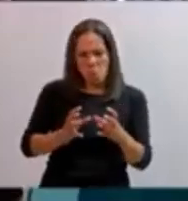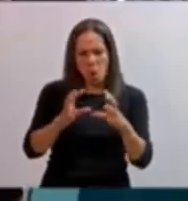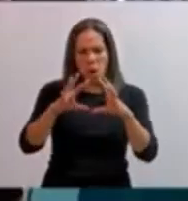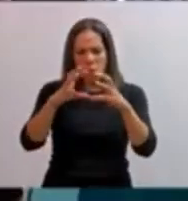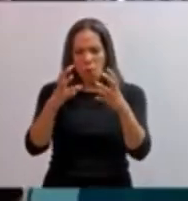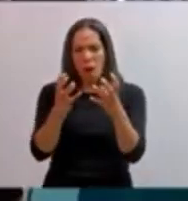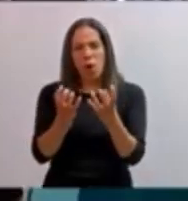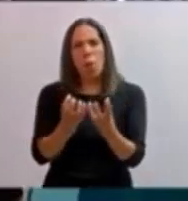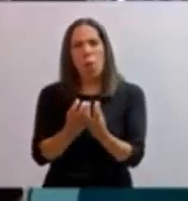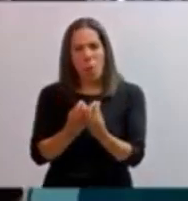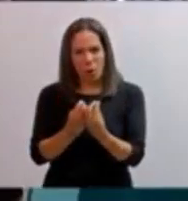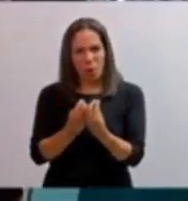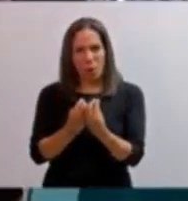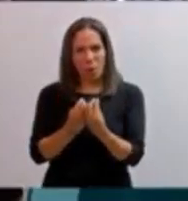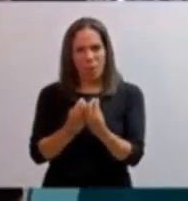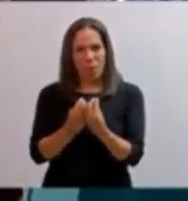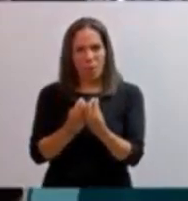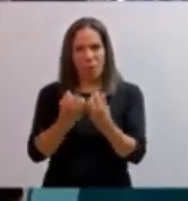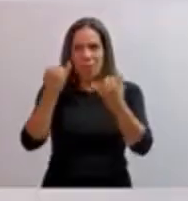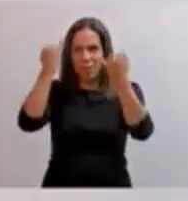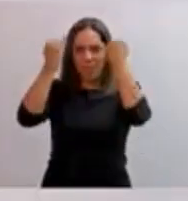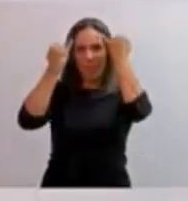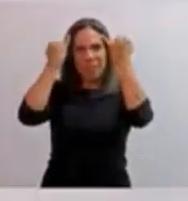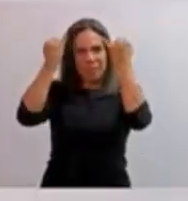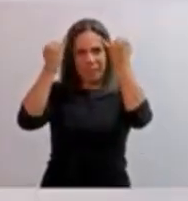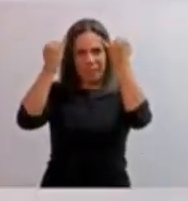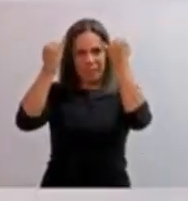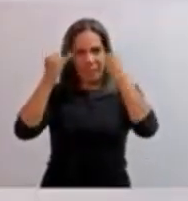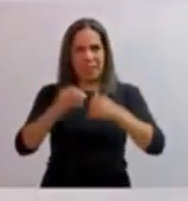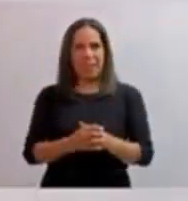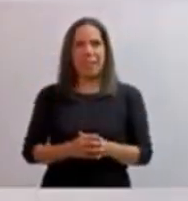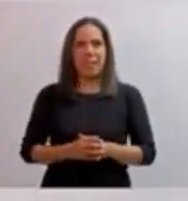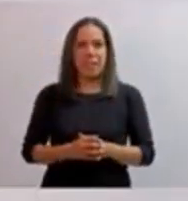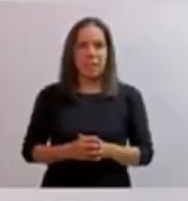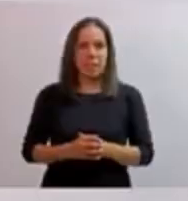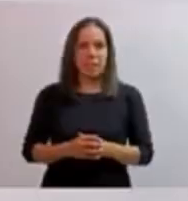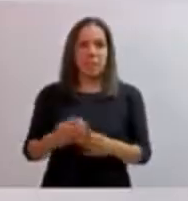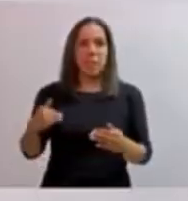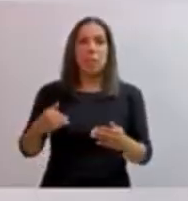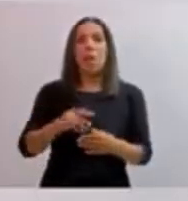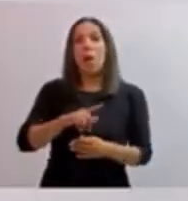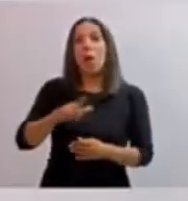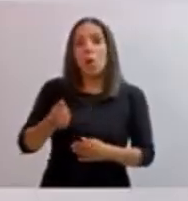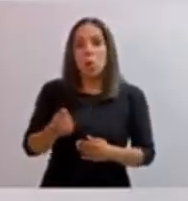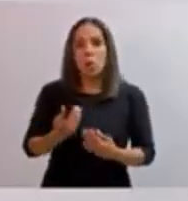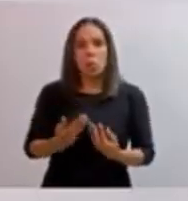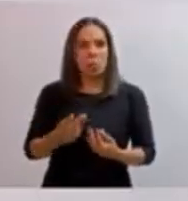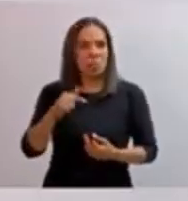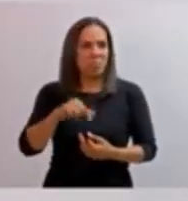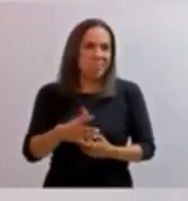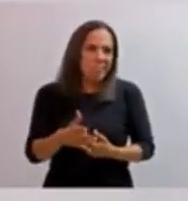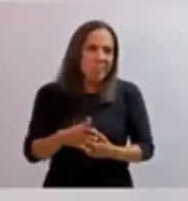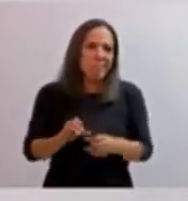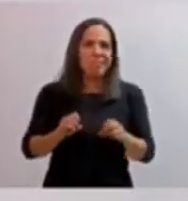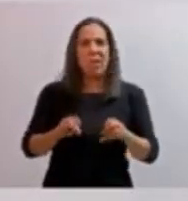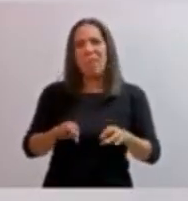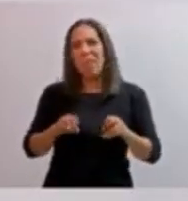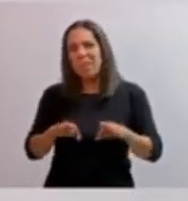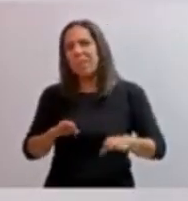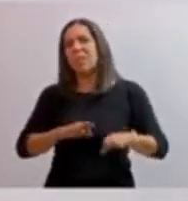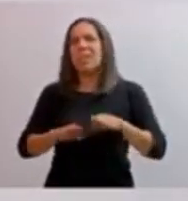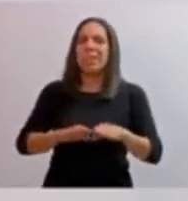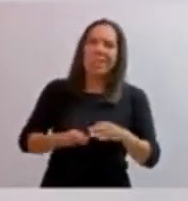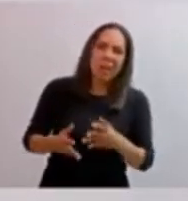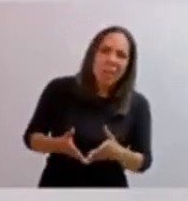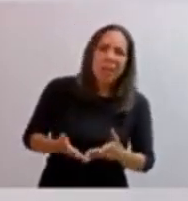guías de consejo técnico, que al poco paso del tiempo se convirtieron en algo burocrático, porque no se les